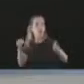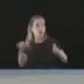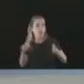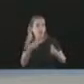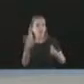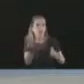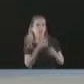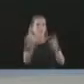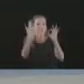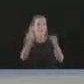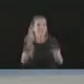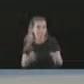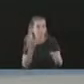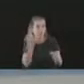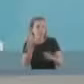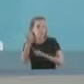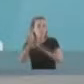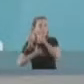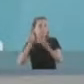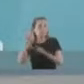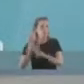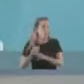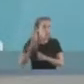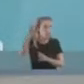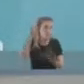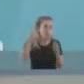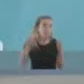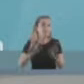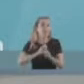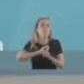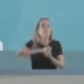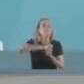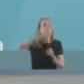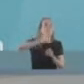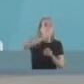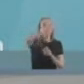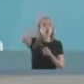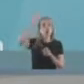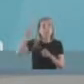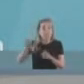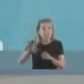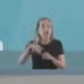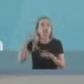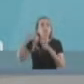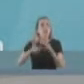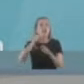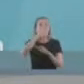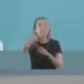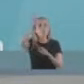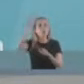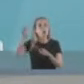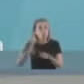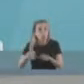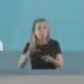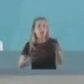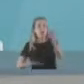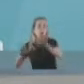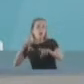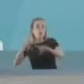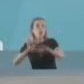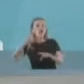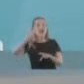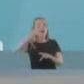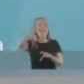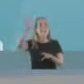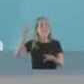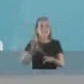anticuerpos, al sexto mes empiezan a disminuir. Entonces, si yo han pasado 6 meses, o sea, lo ideal sería 4, pero si han